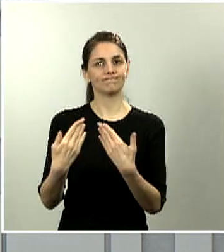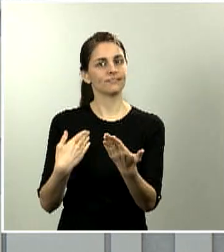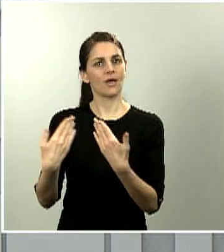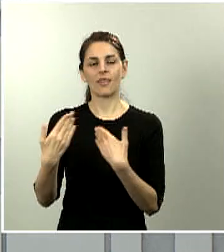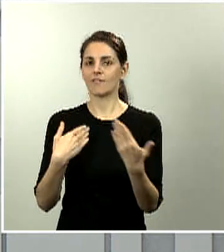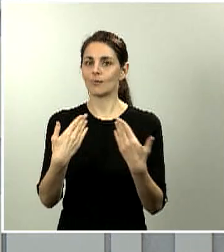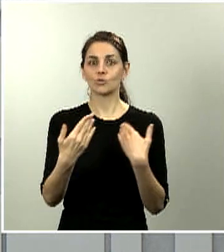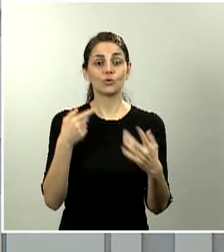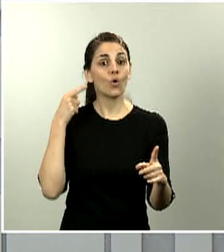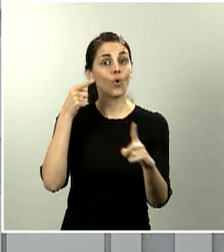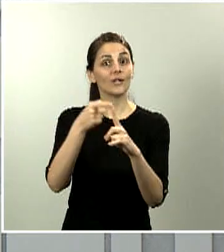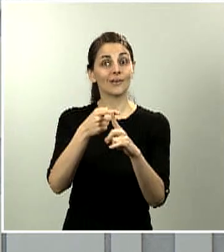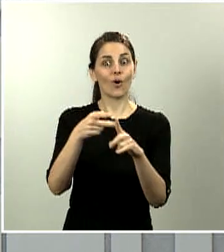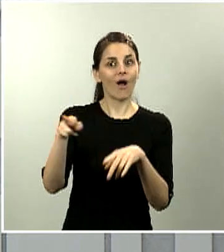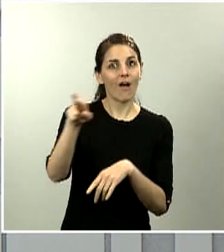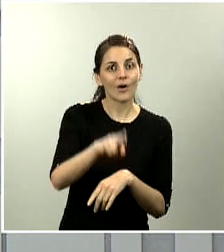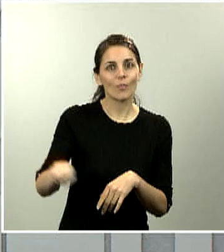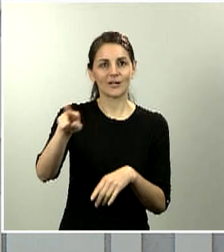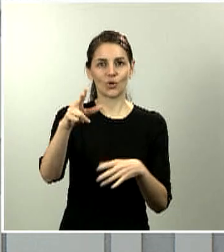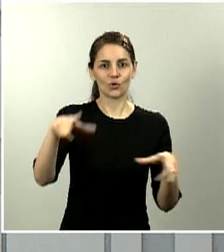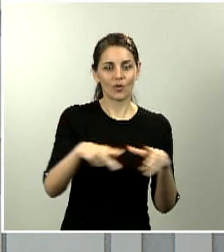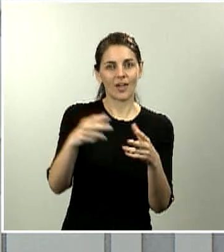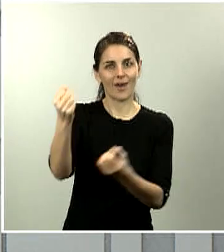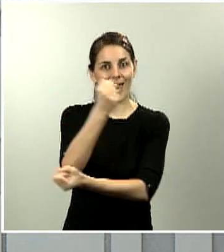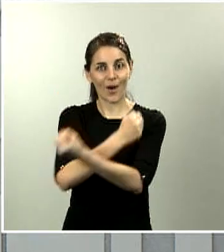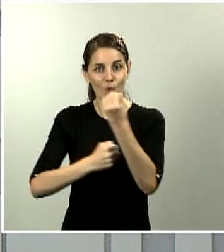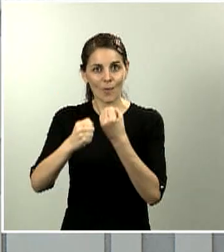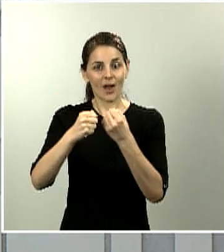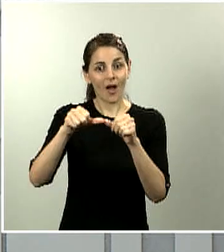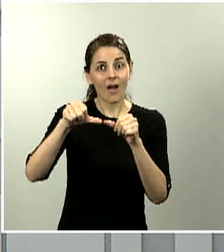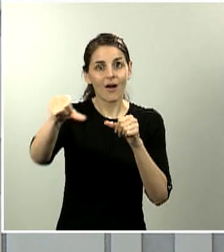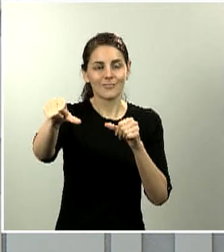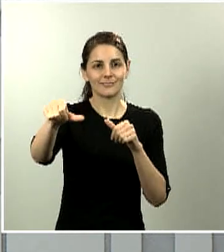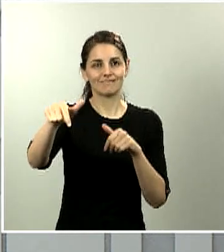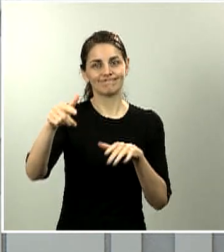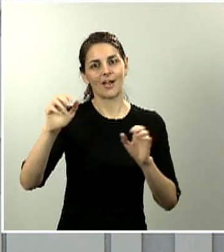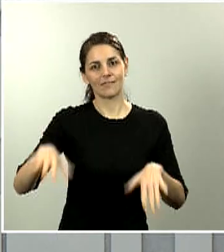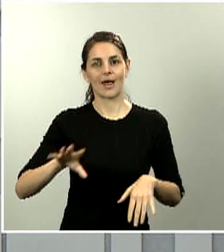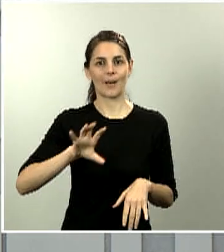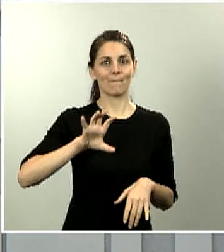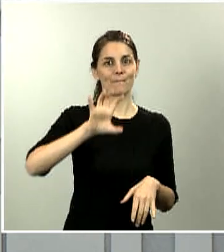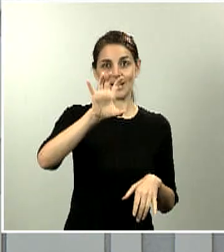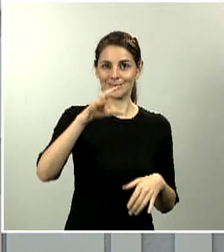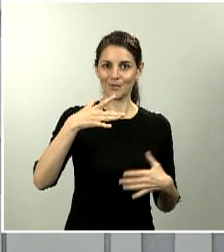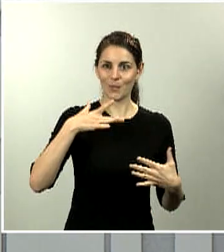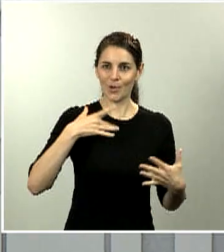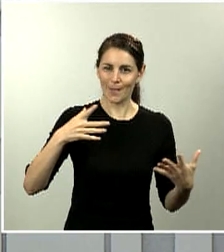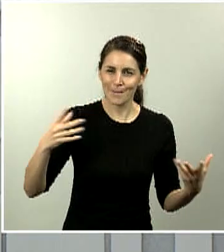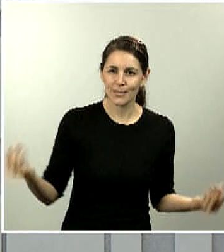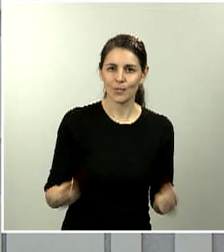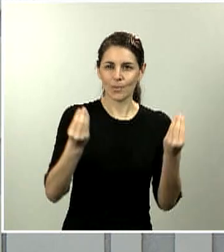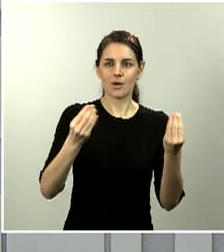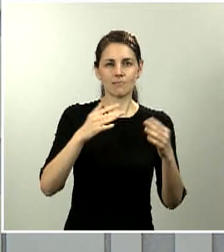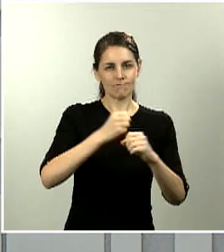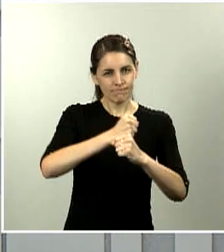que permita al conjunto del país situarse en una buena posición para recuperar todo su potencial, tanto al